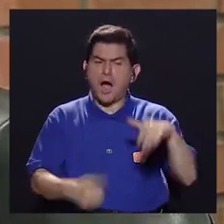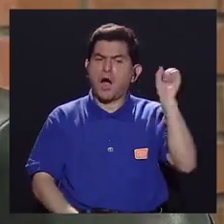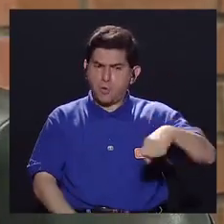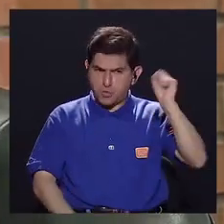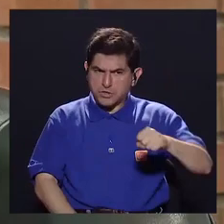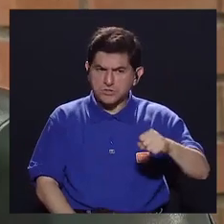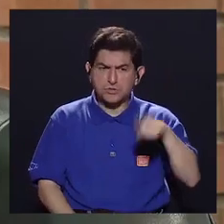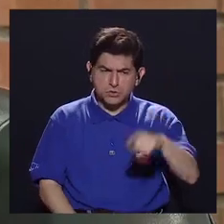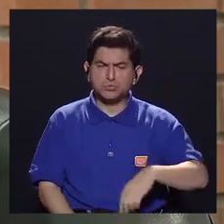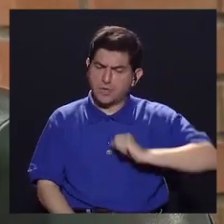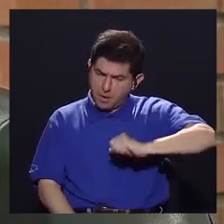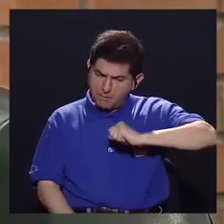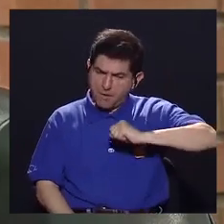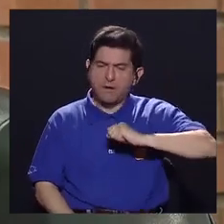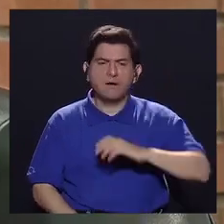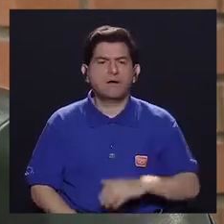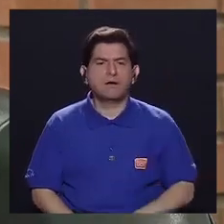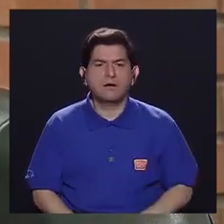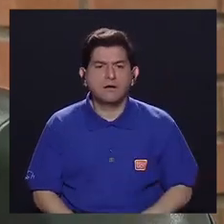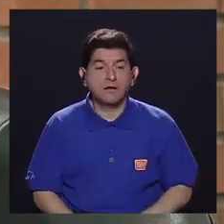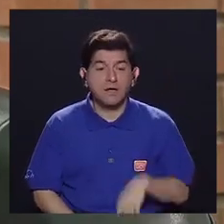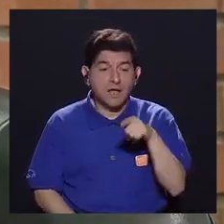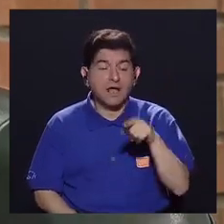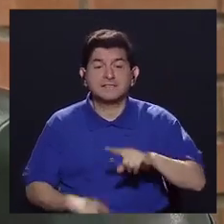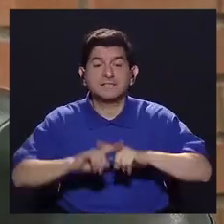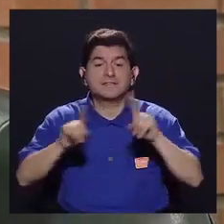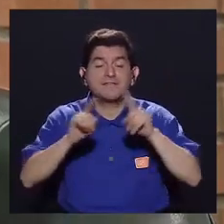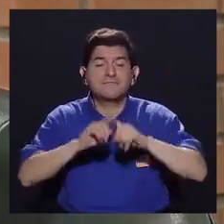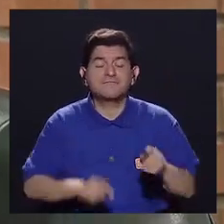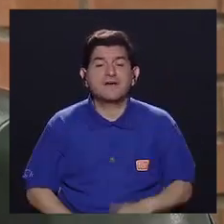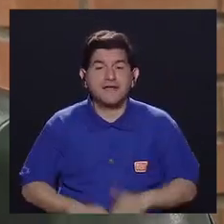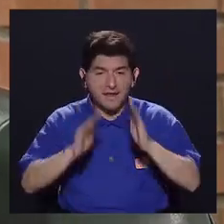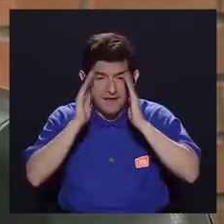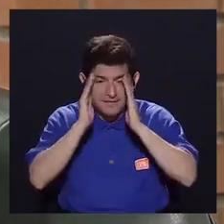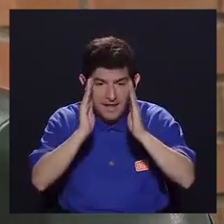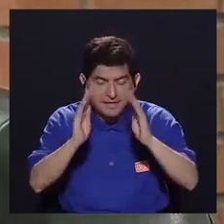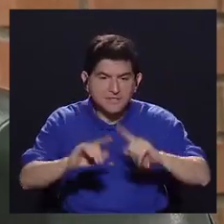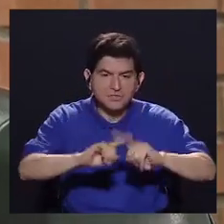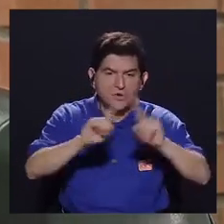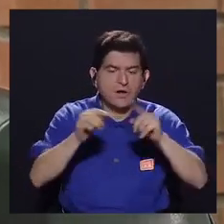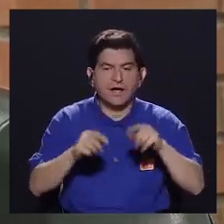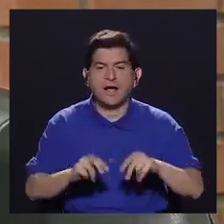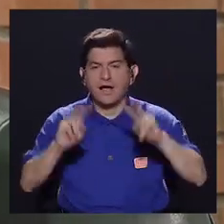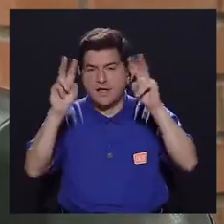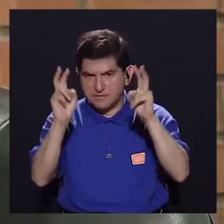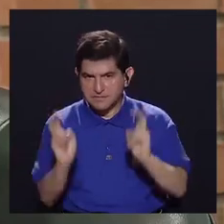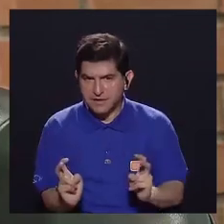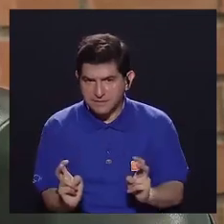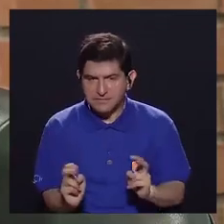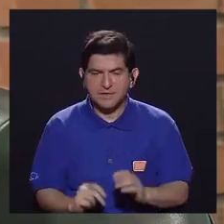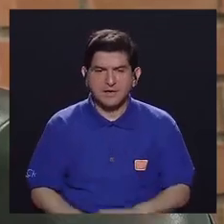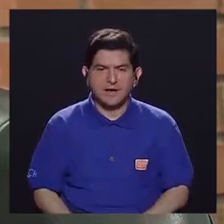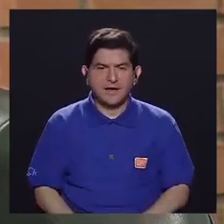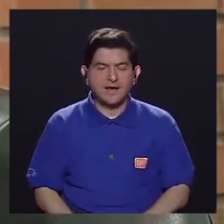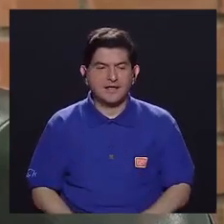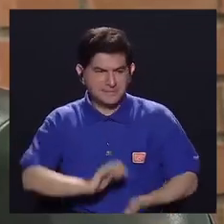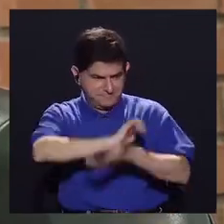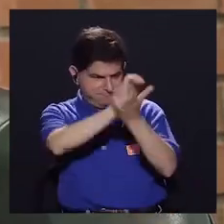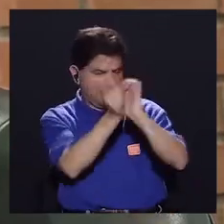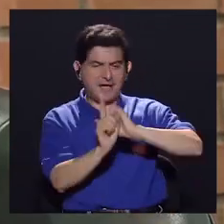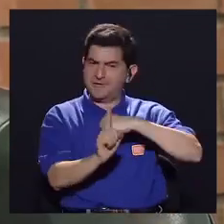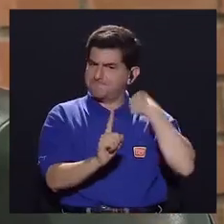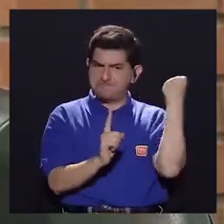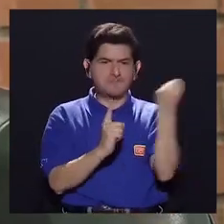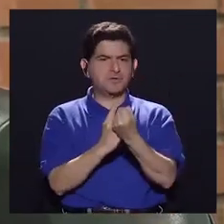tiene que estudiar, que tiene que ponerle, Es decir, como un tratamiento diferente a las otras materias, pues es más bien revertir